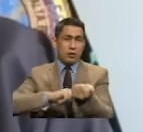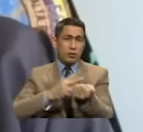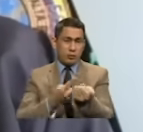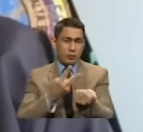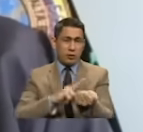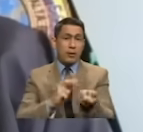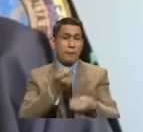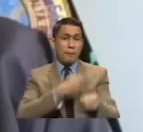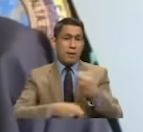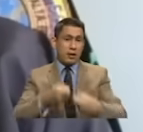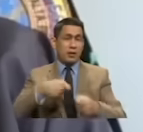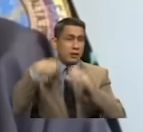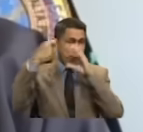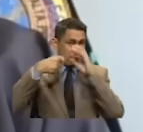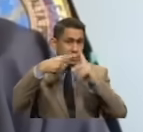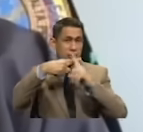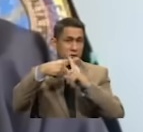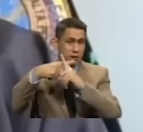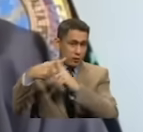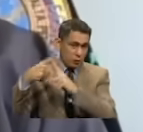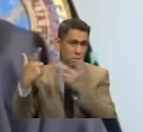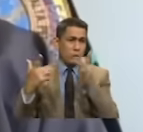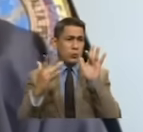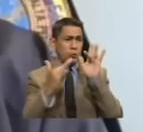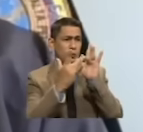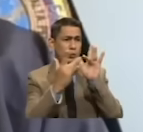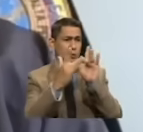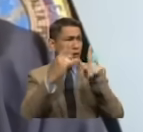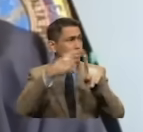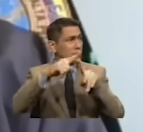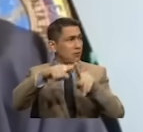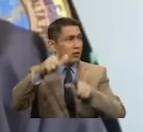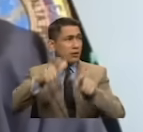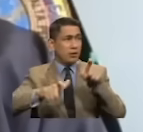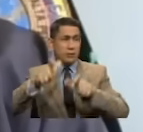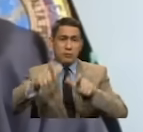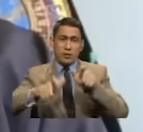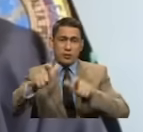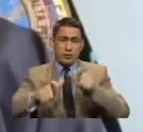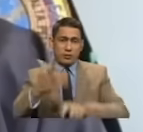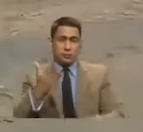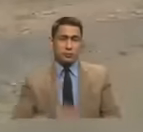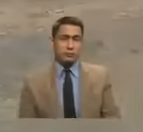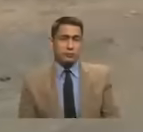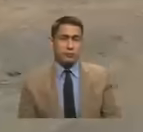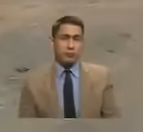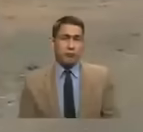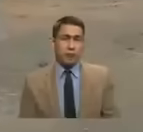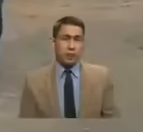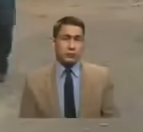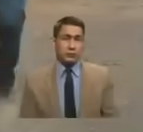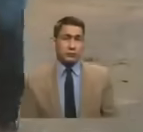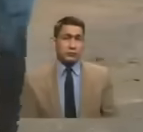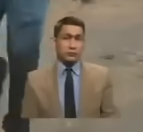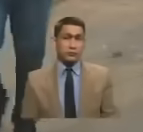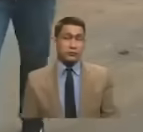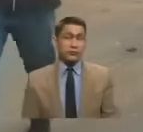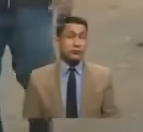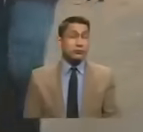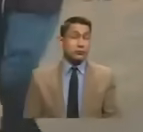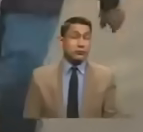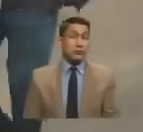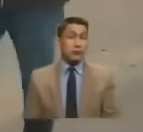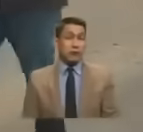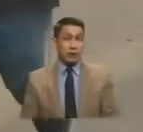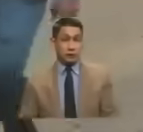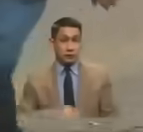a postores, a gente que también tiene este tipo de desviación. Así también la unidad de detención de